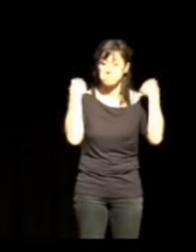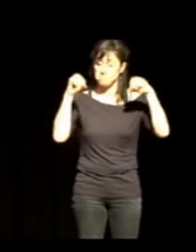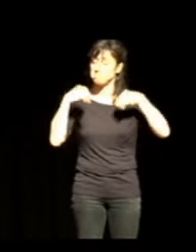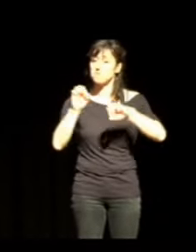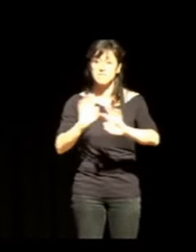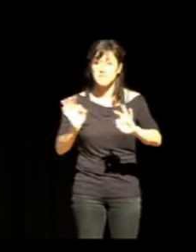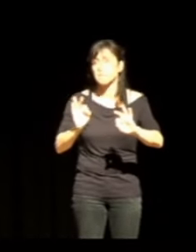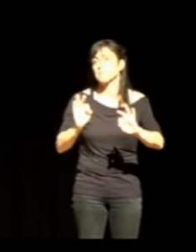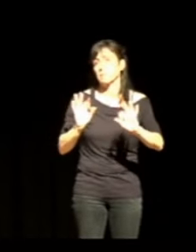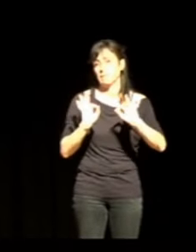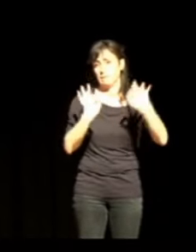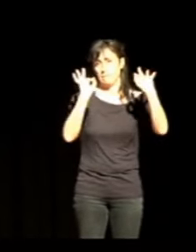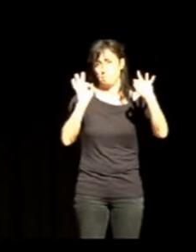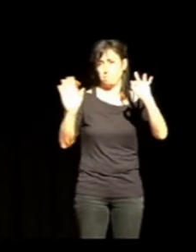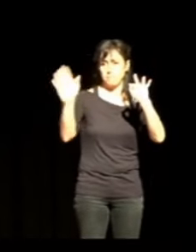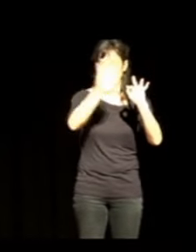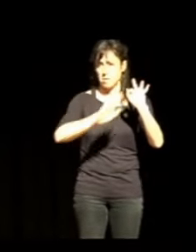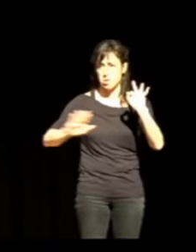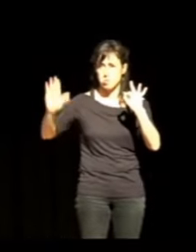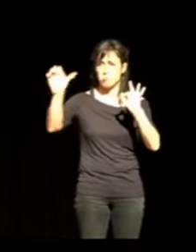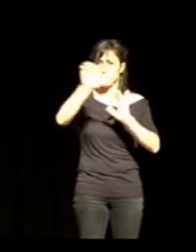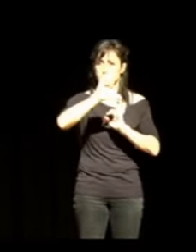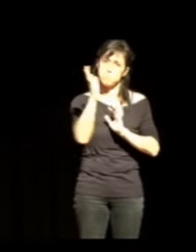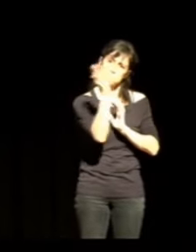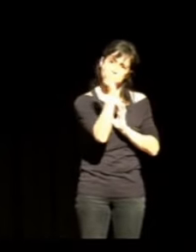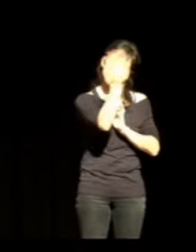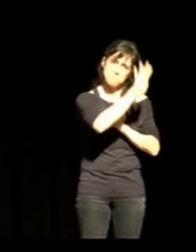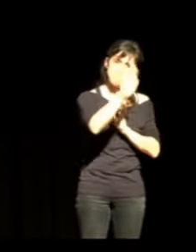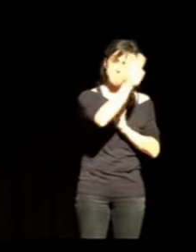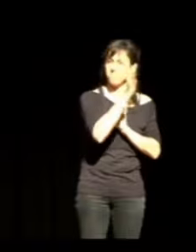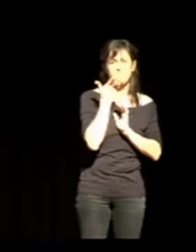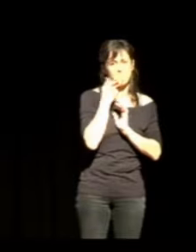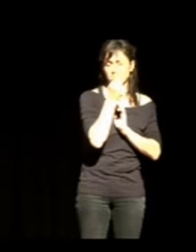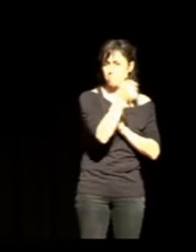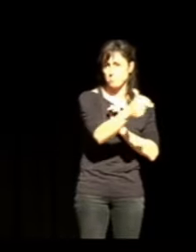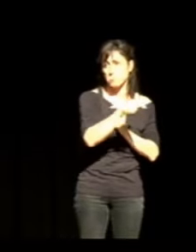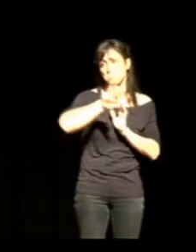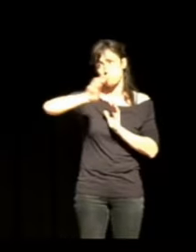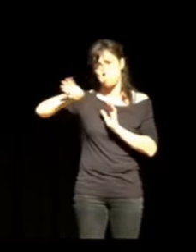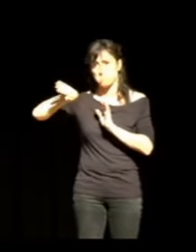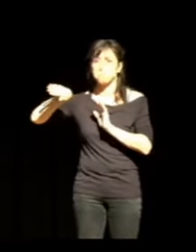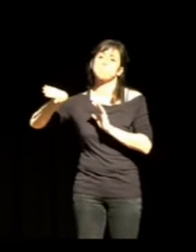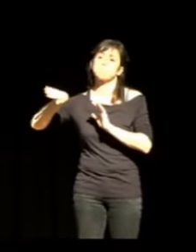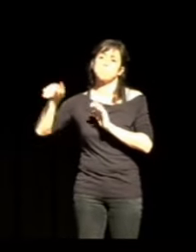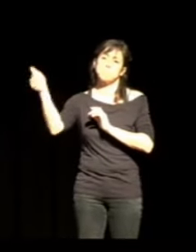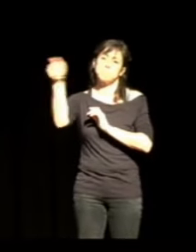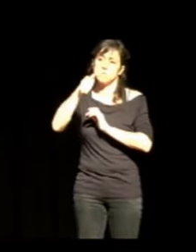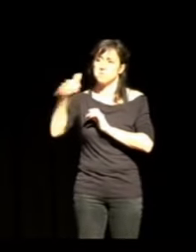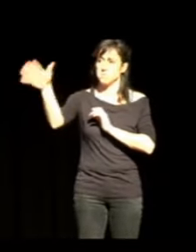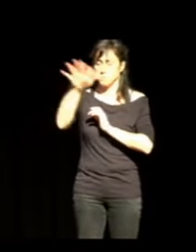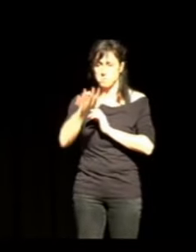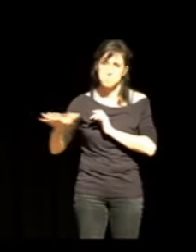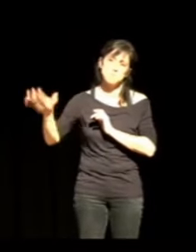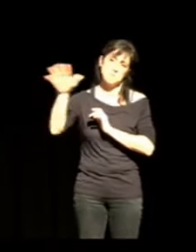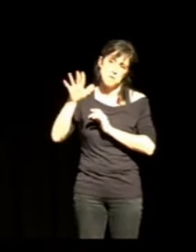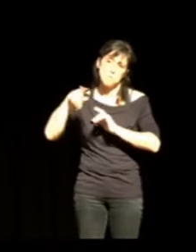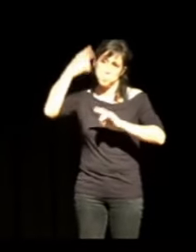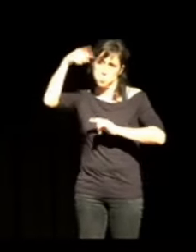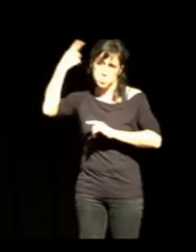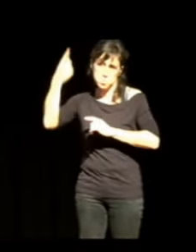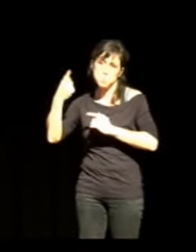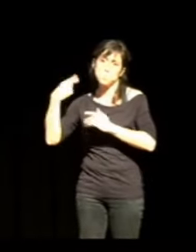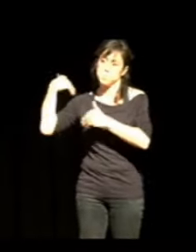Occidente. Se conoce un poco más en otras sociedades orientales o tradiciones culturales.